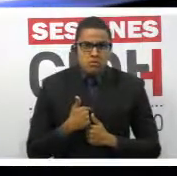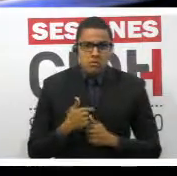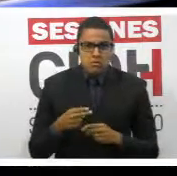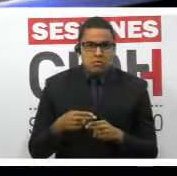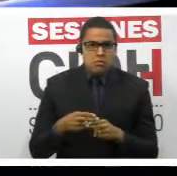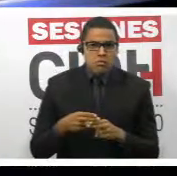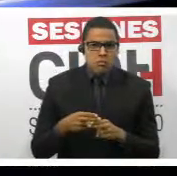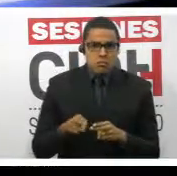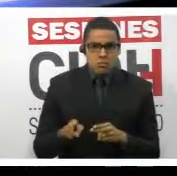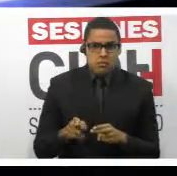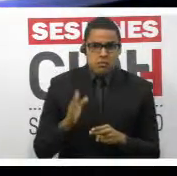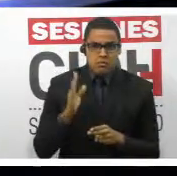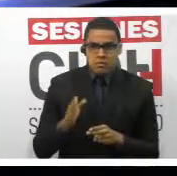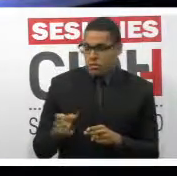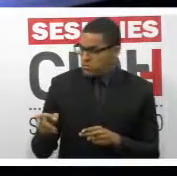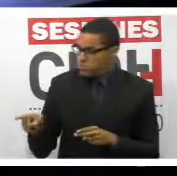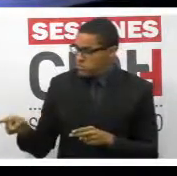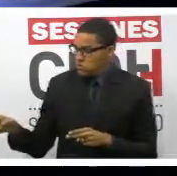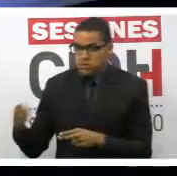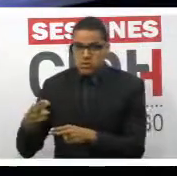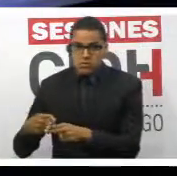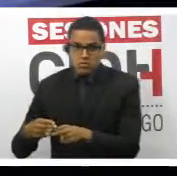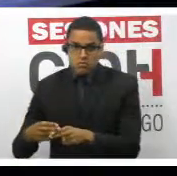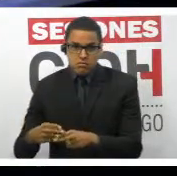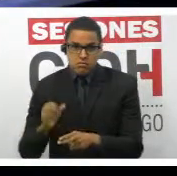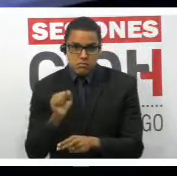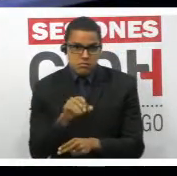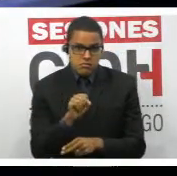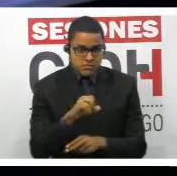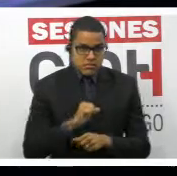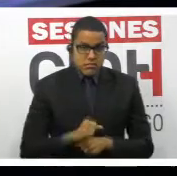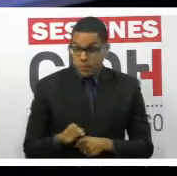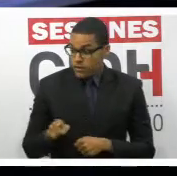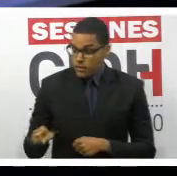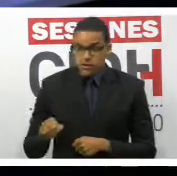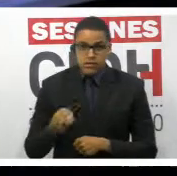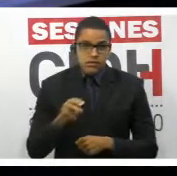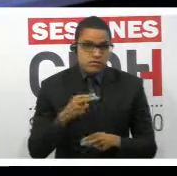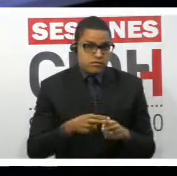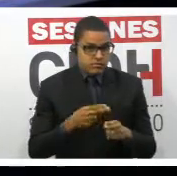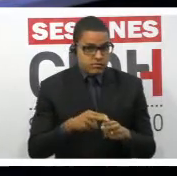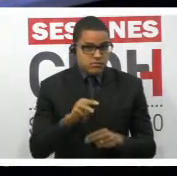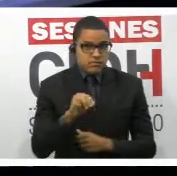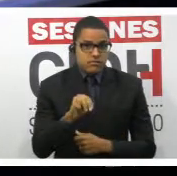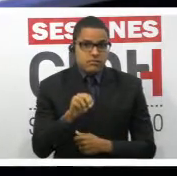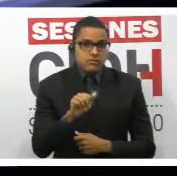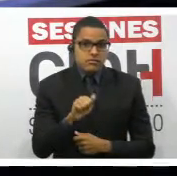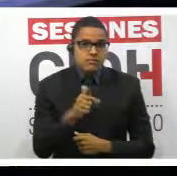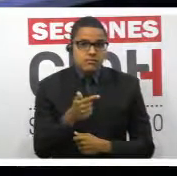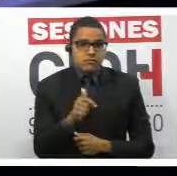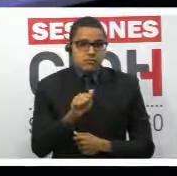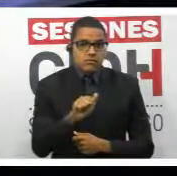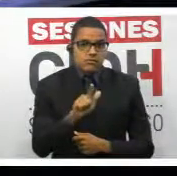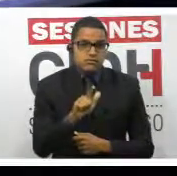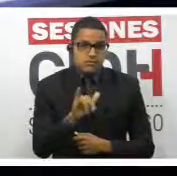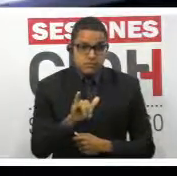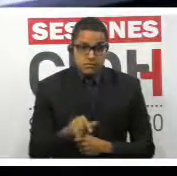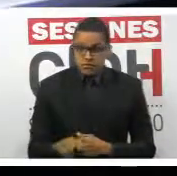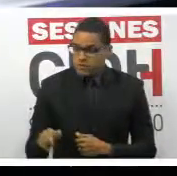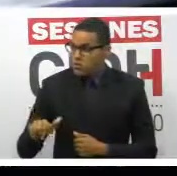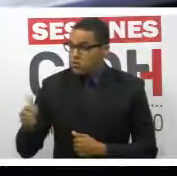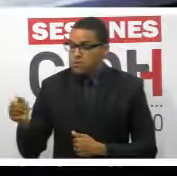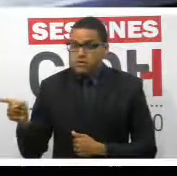acompañan el día de hoy magaly dávila del colectivo de vida independiente de guatemala cristina francisco